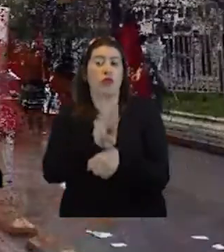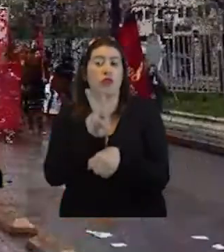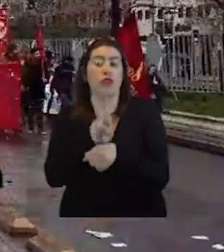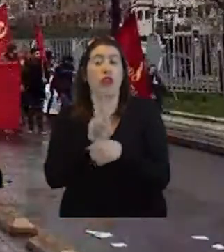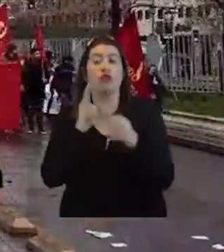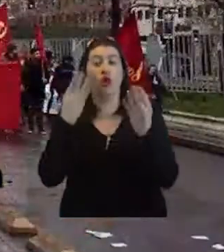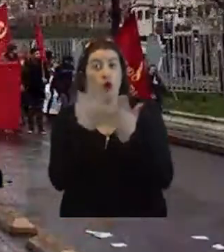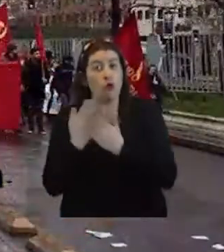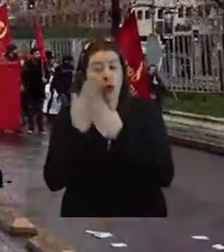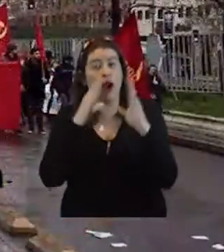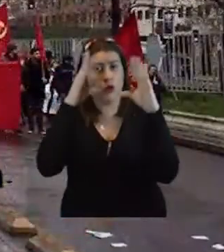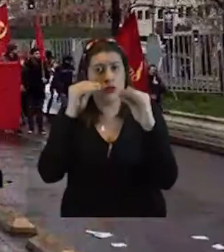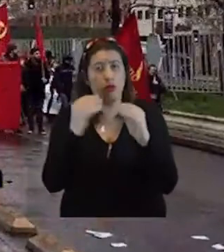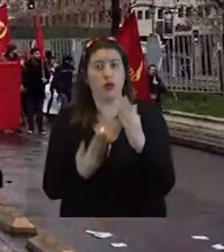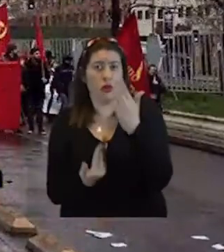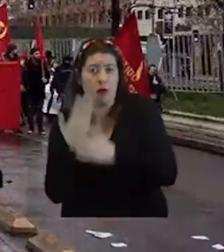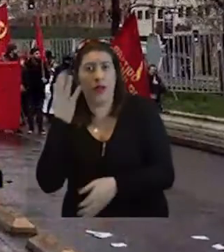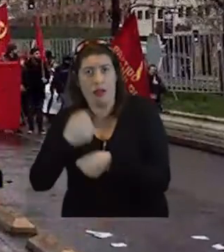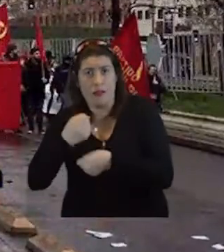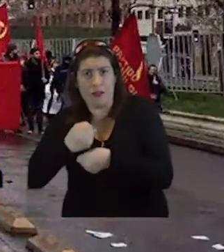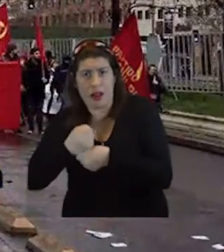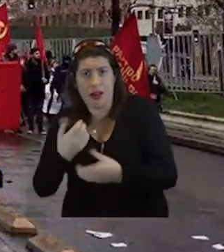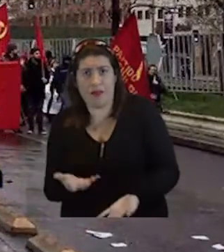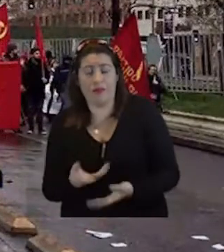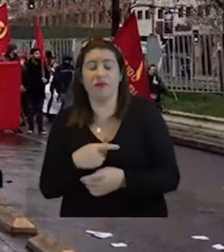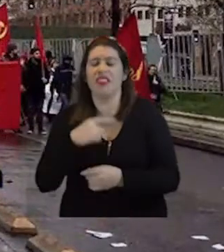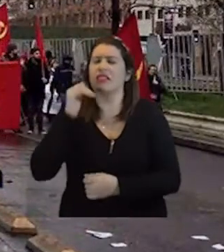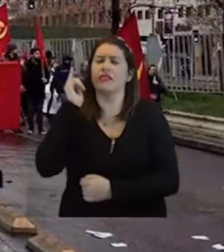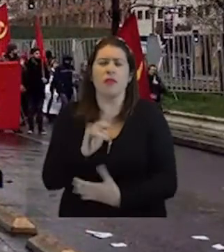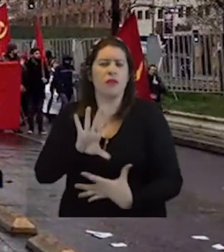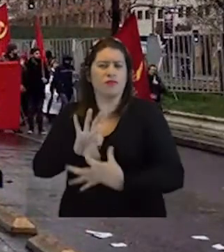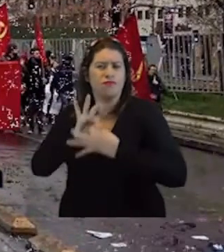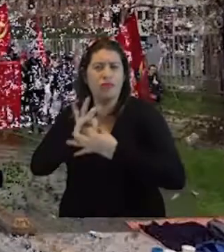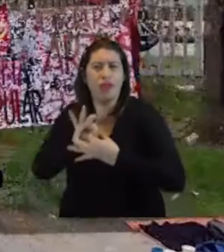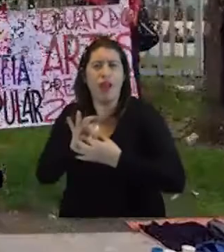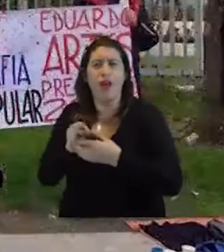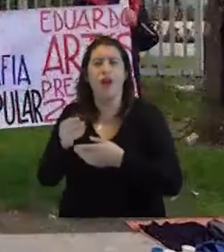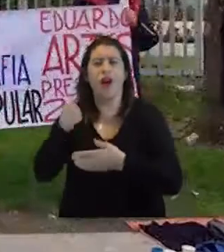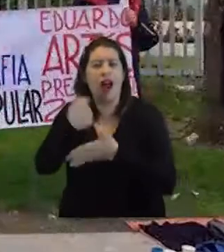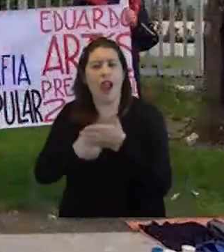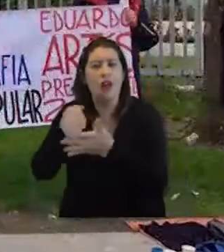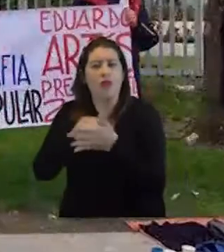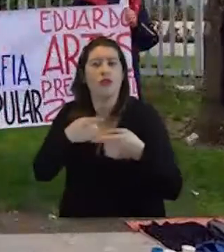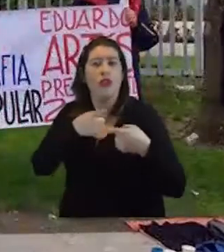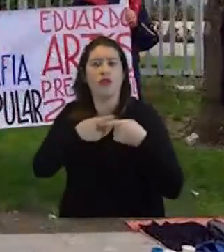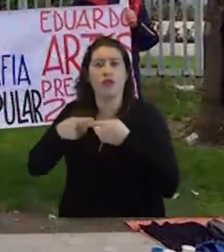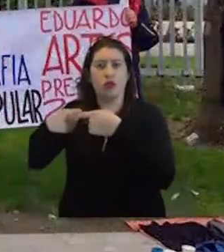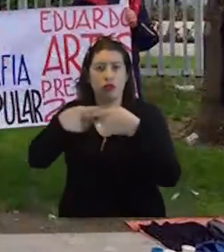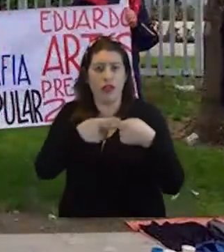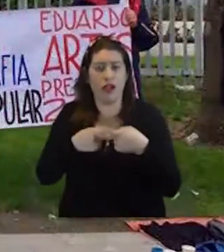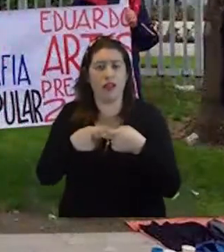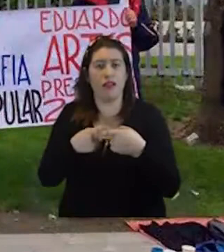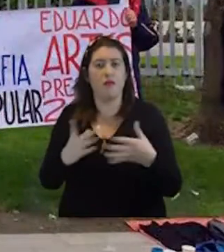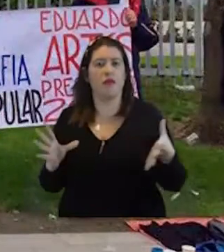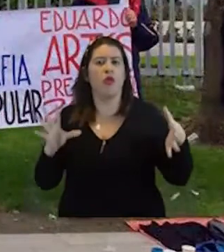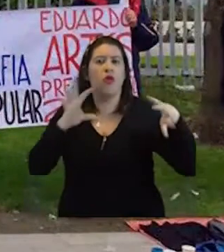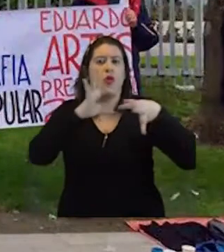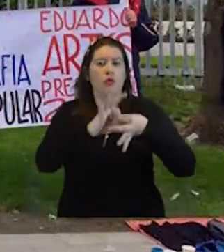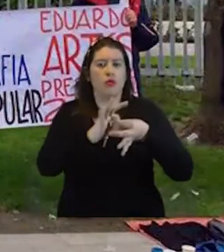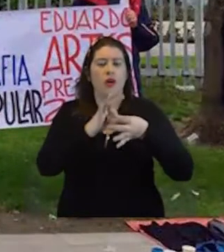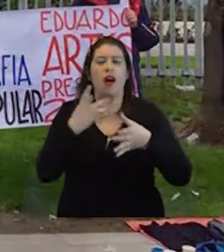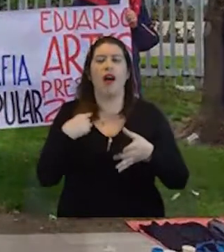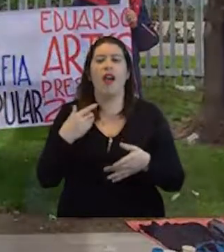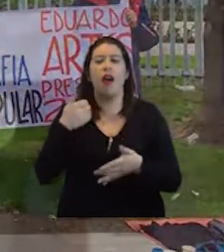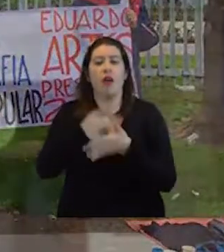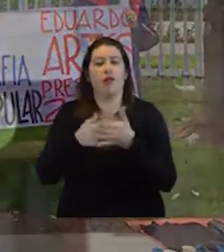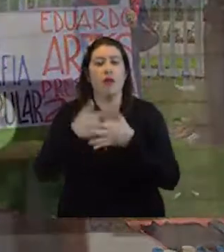horario vespertino, ya que trabajaba de día. Siempre ligado a la lucha social y junto a la lucha política. Hoy